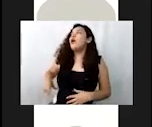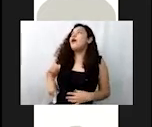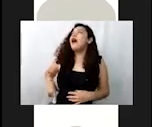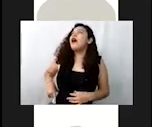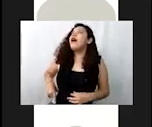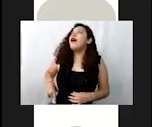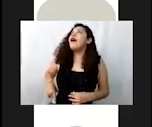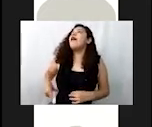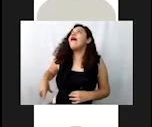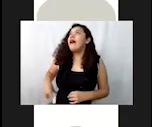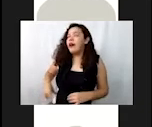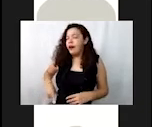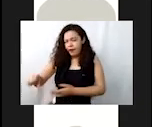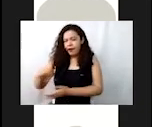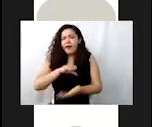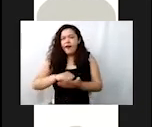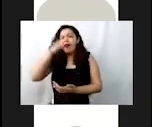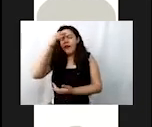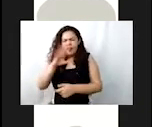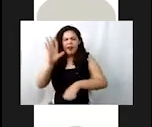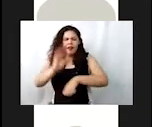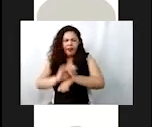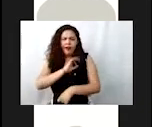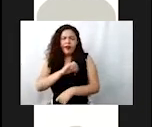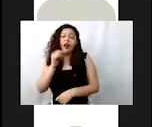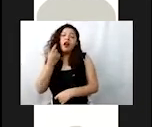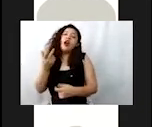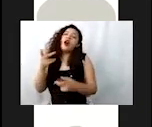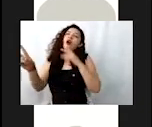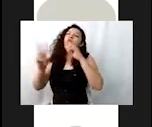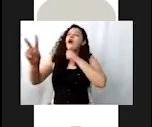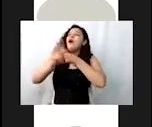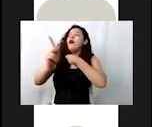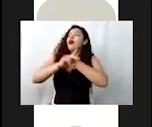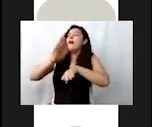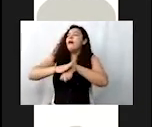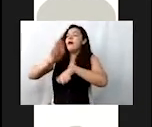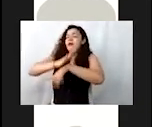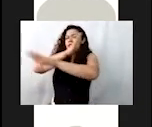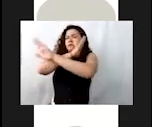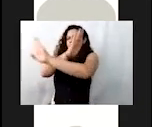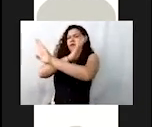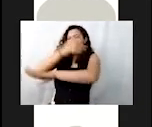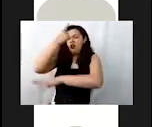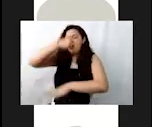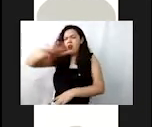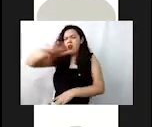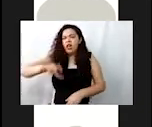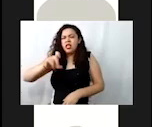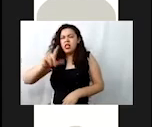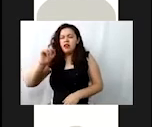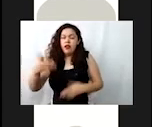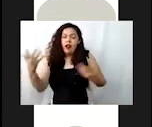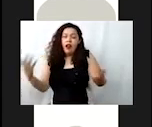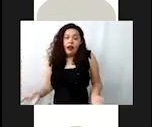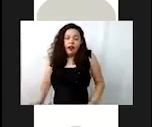¿no? En México todavía se permite, pero hay otros países que son más restrictivos en participación de sociedad civil. Entonces, por